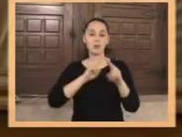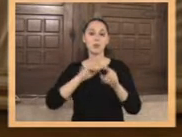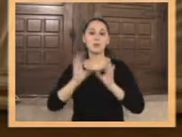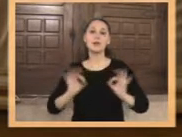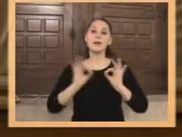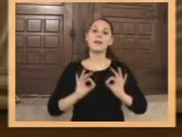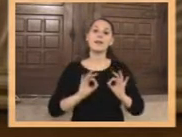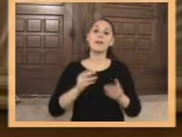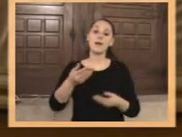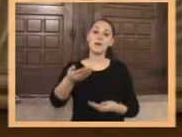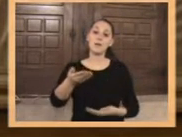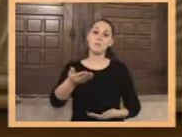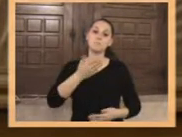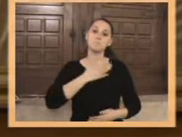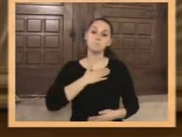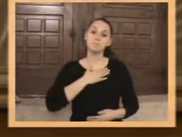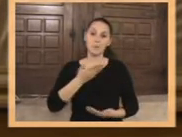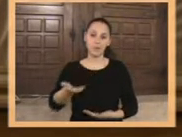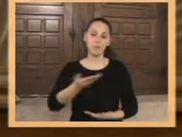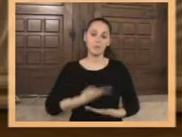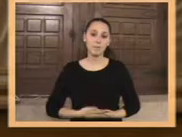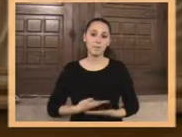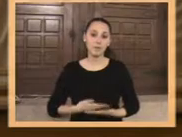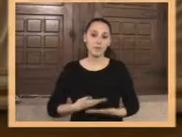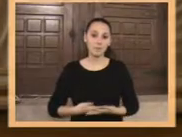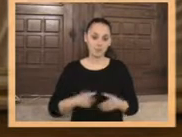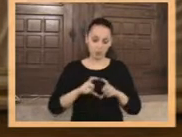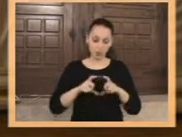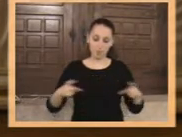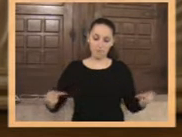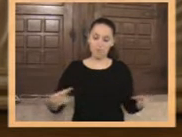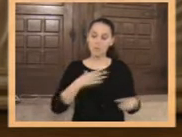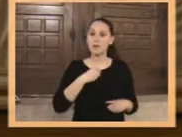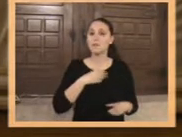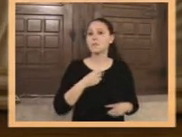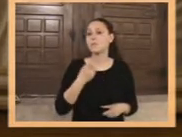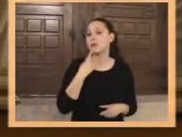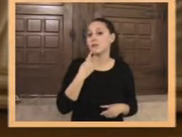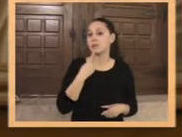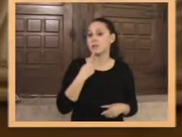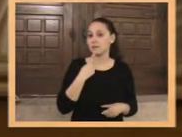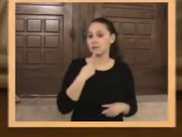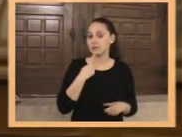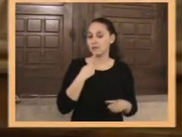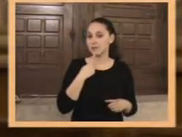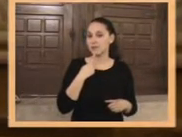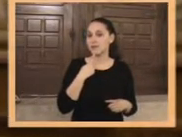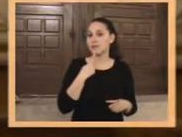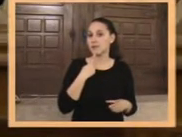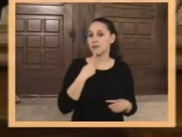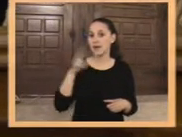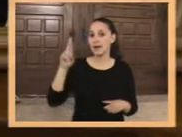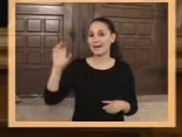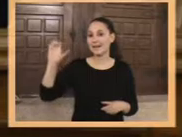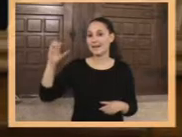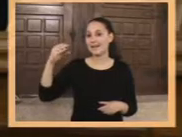sido solicitada al departamento correspondiente. De hecho, han pasado 6 meses. Con lo cual, esto